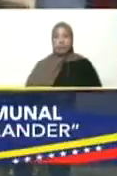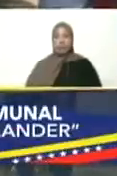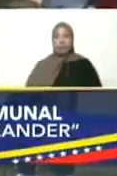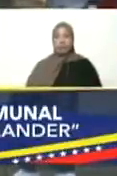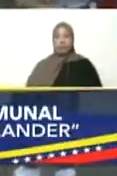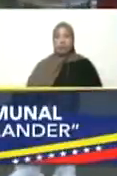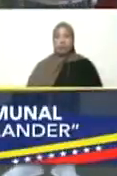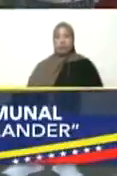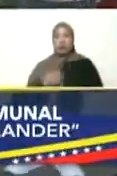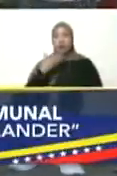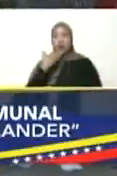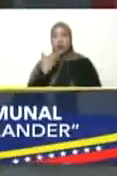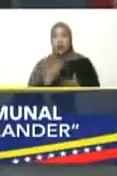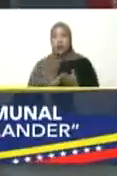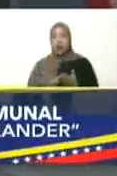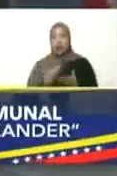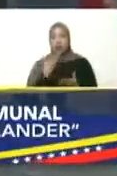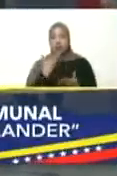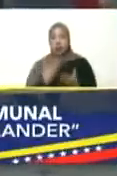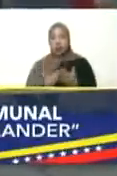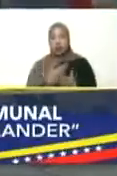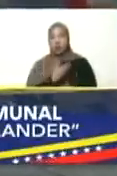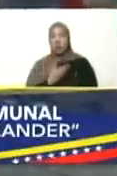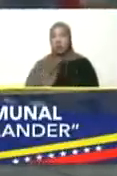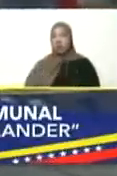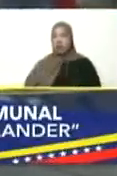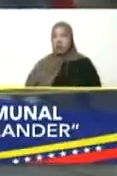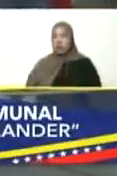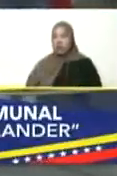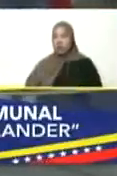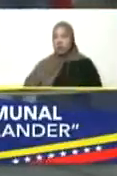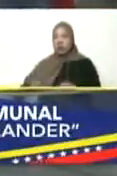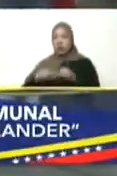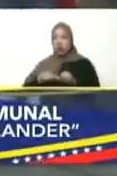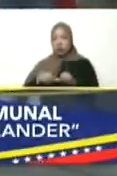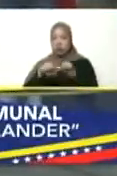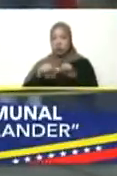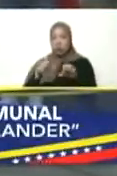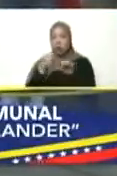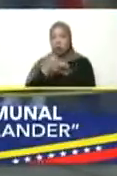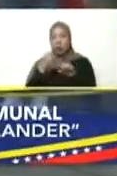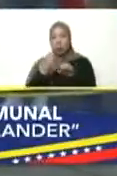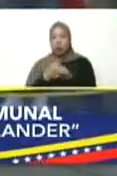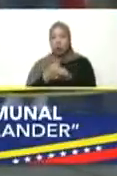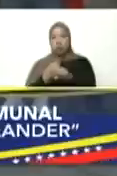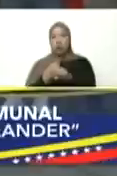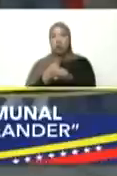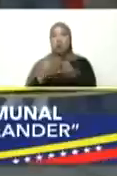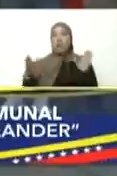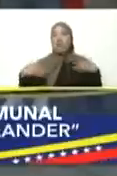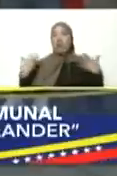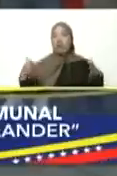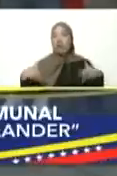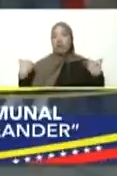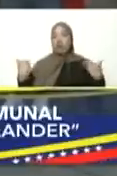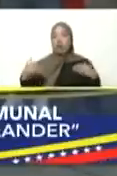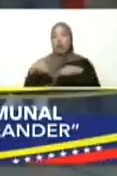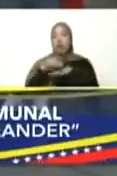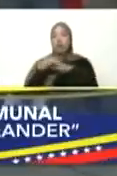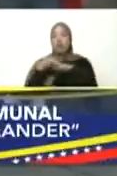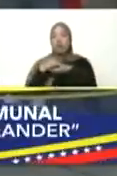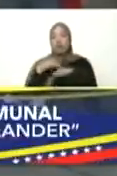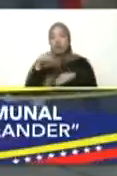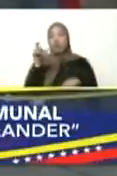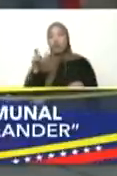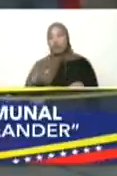Muchísimas gracias. Bueno, presidente, continuamos entonces en esta avivamiento, diría nuestro ministro Jorge Arreaza,